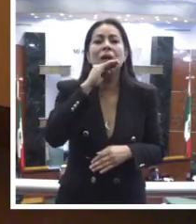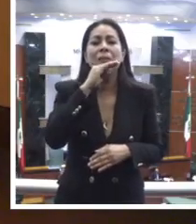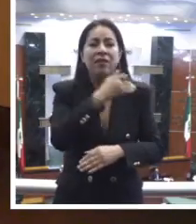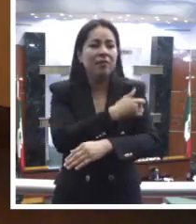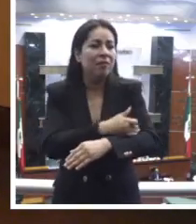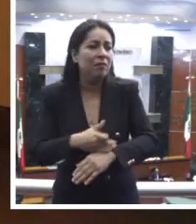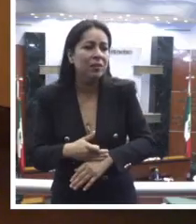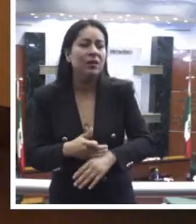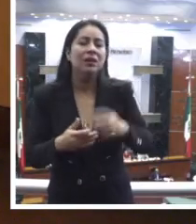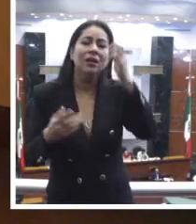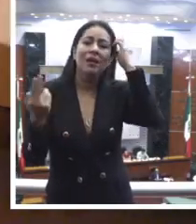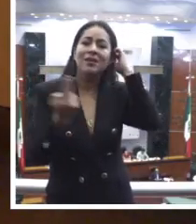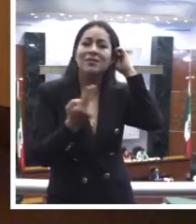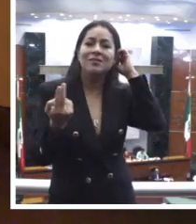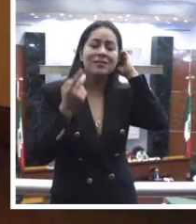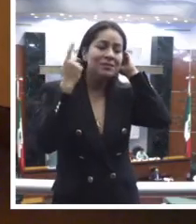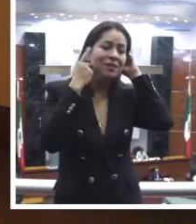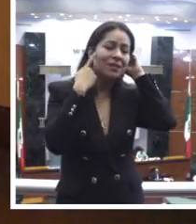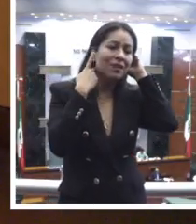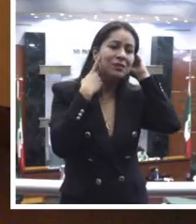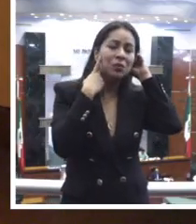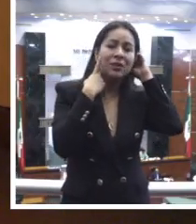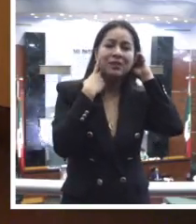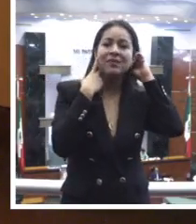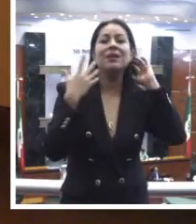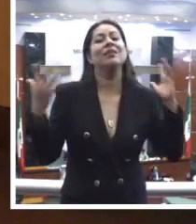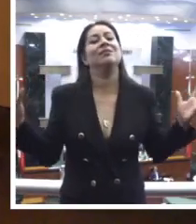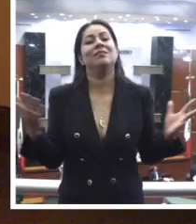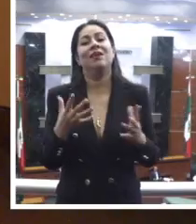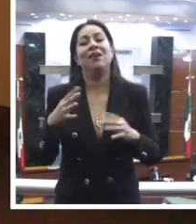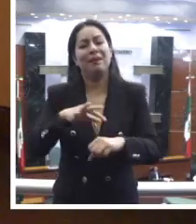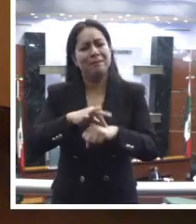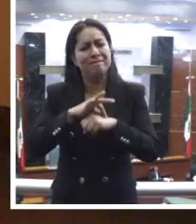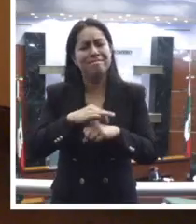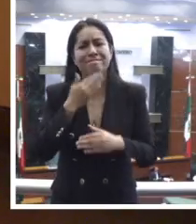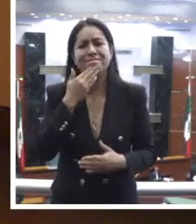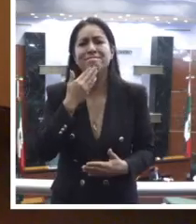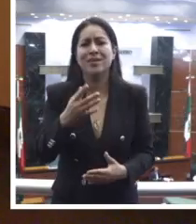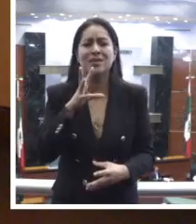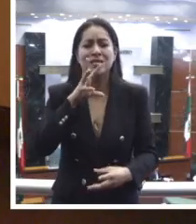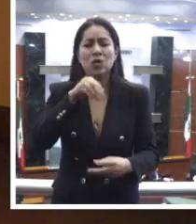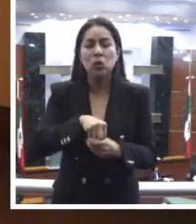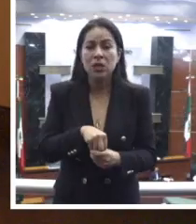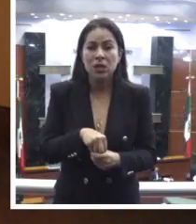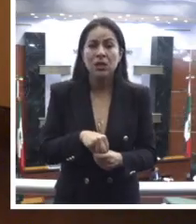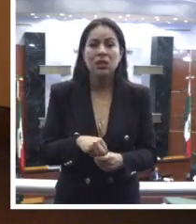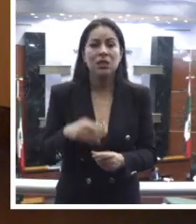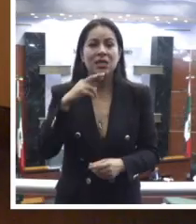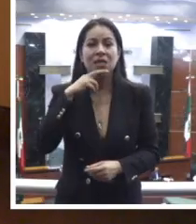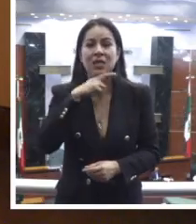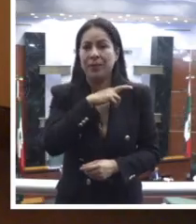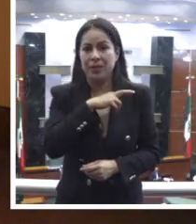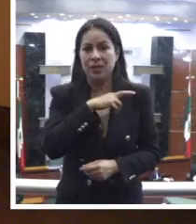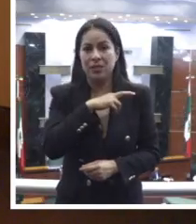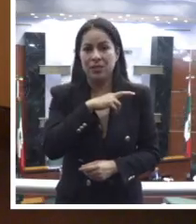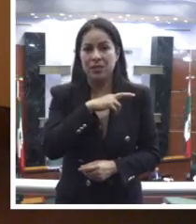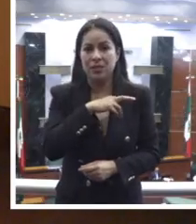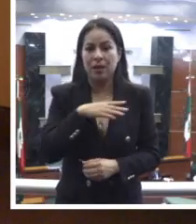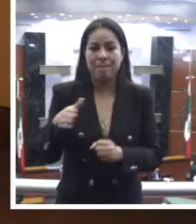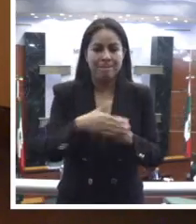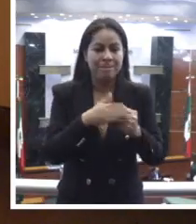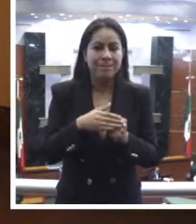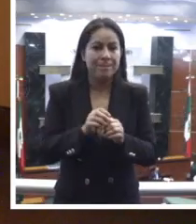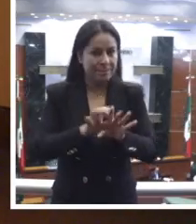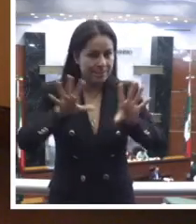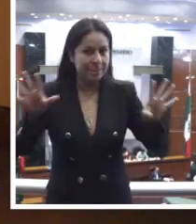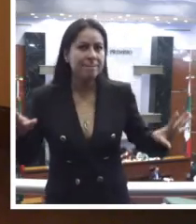familia necesitan que las políticas públicas sean efectivas, incluyentes y rápidas. El llamado es